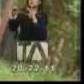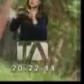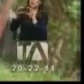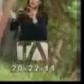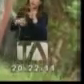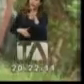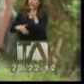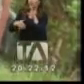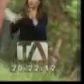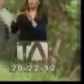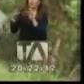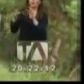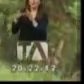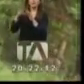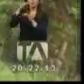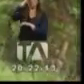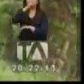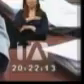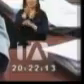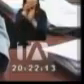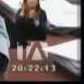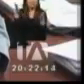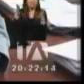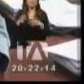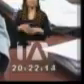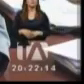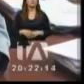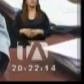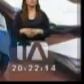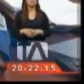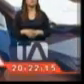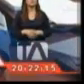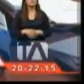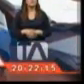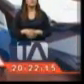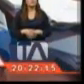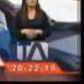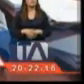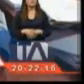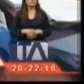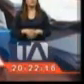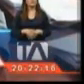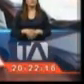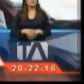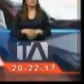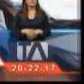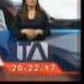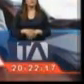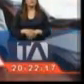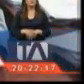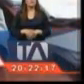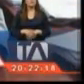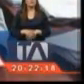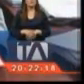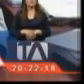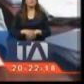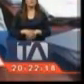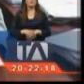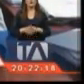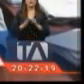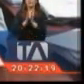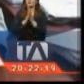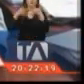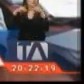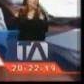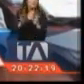sin que el ejército emita pronunciamiento alguno. Ante este hecho, Solicitamos un pronunciamiento